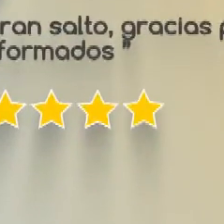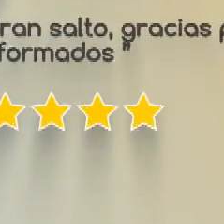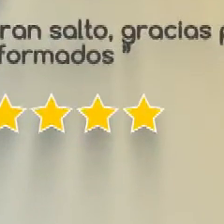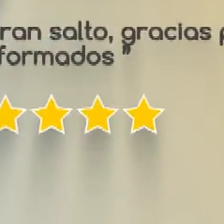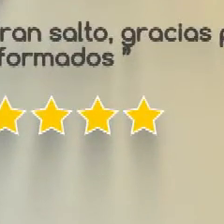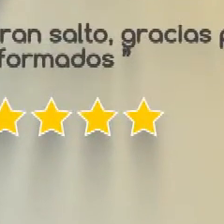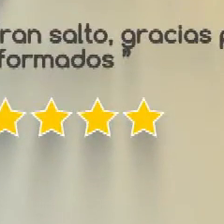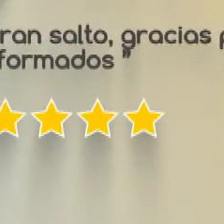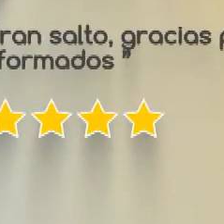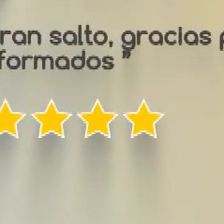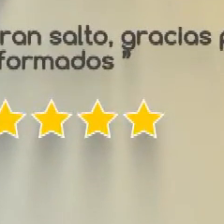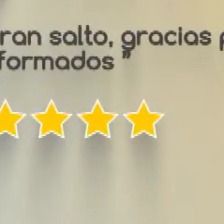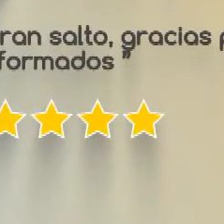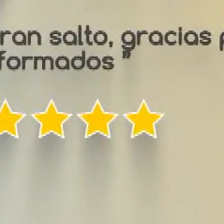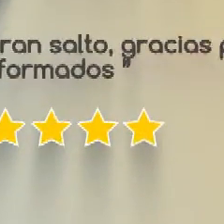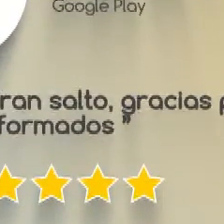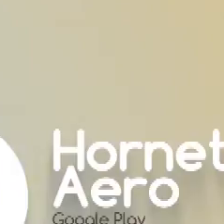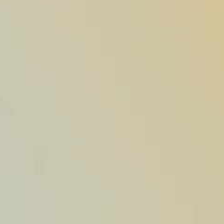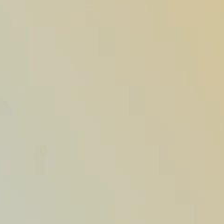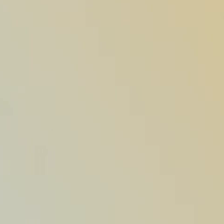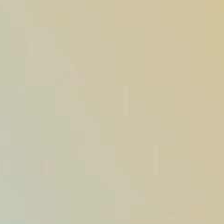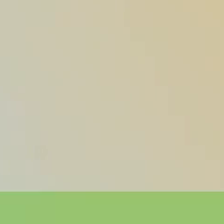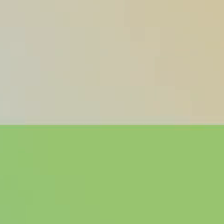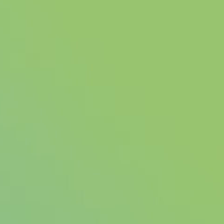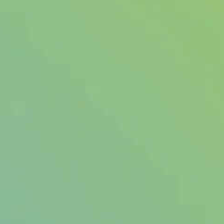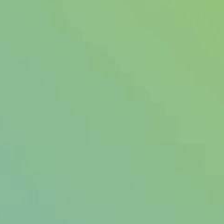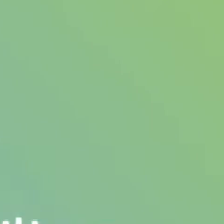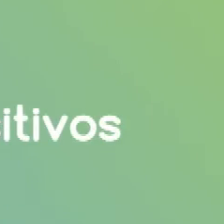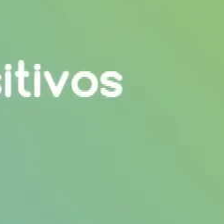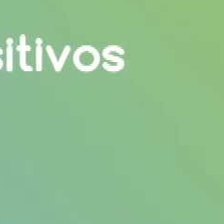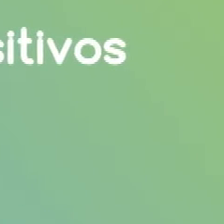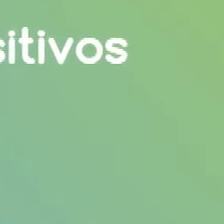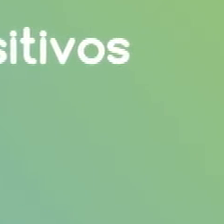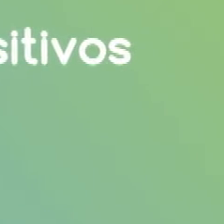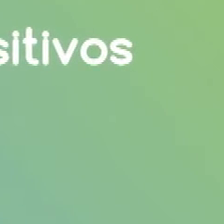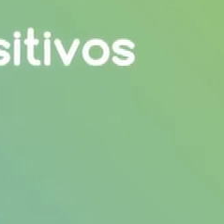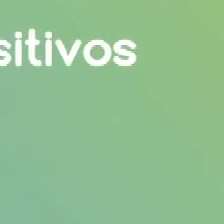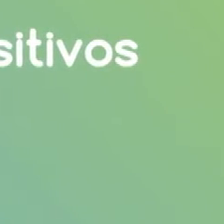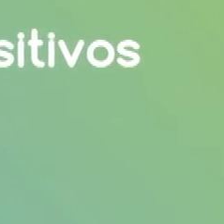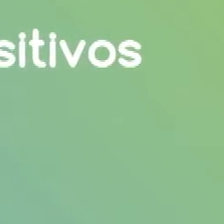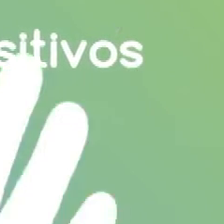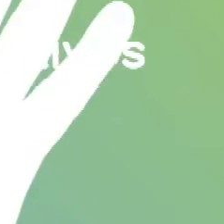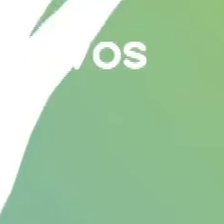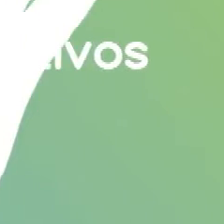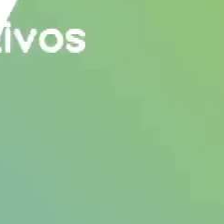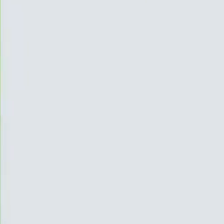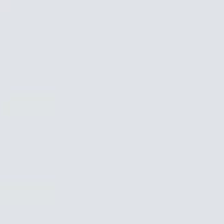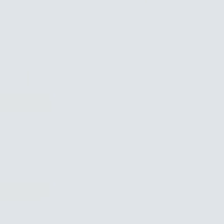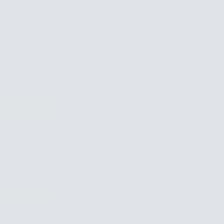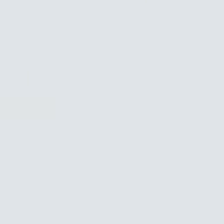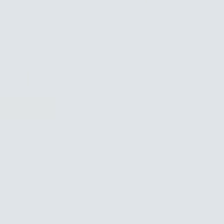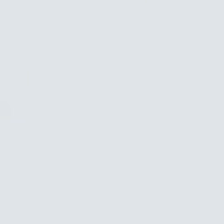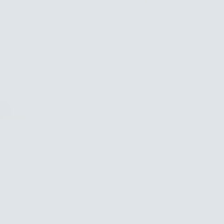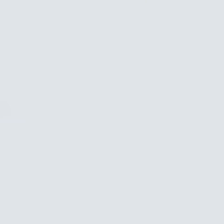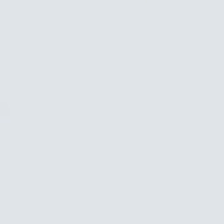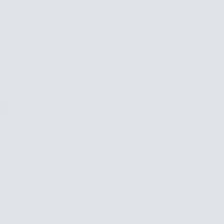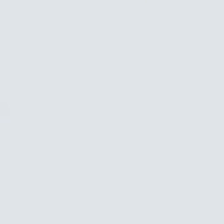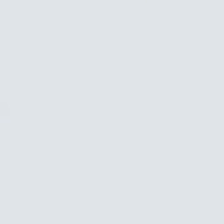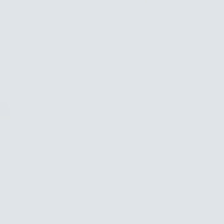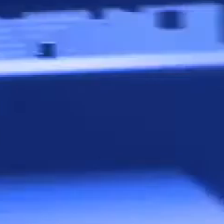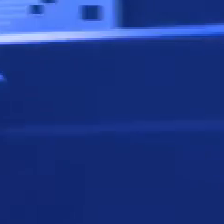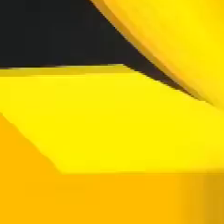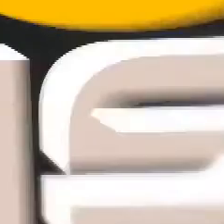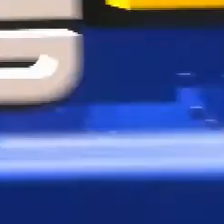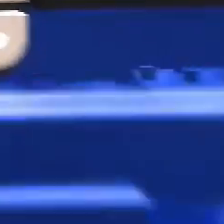contenido. No te quedes por fuera. Descarga ahora Enlace Televisión en tu smartphone. Disponible en App Store y Google